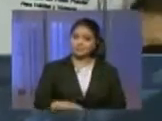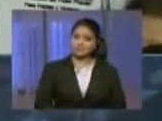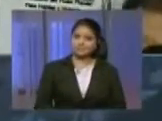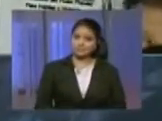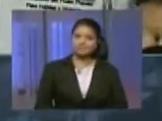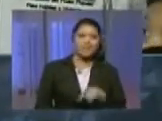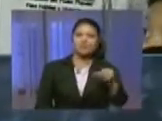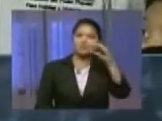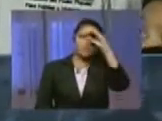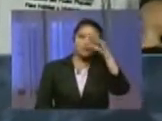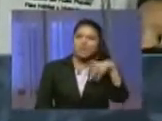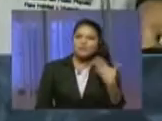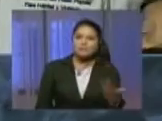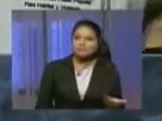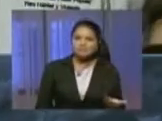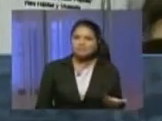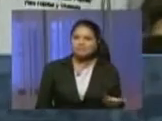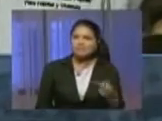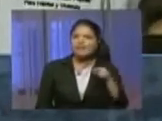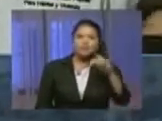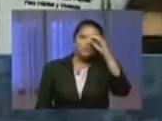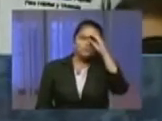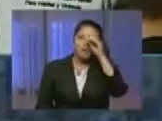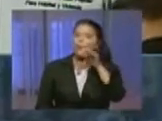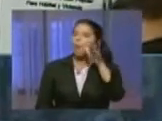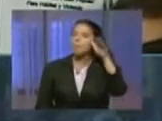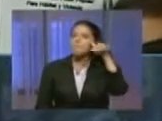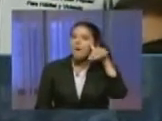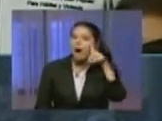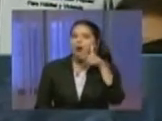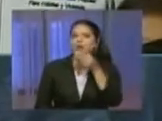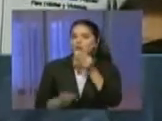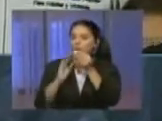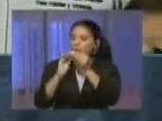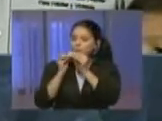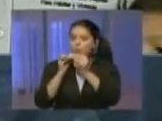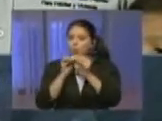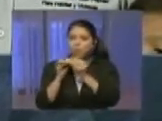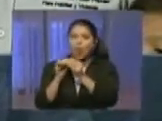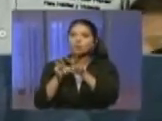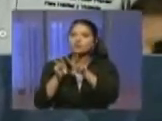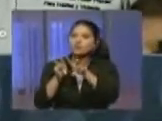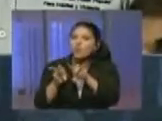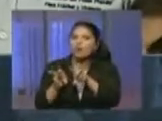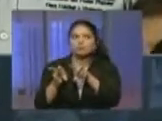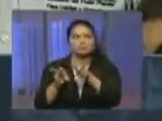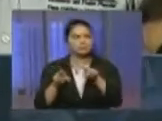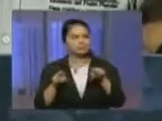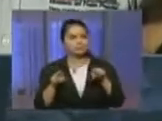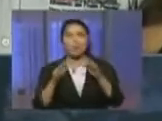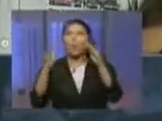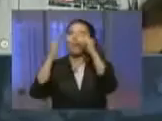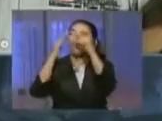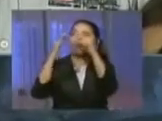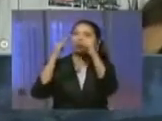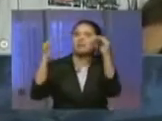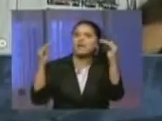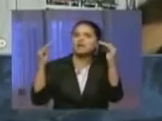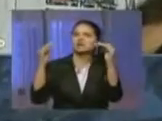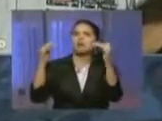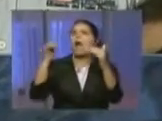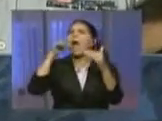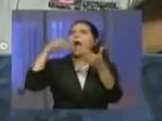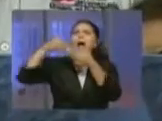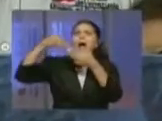saben el valor que tiene un baño reconstruido o un baño nuevo vale un techo que no le caiga el agua